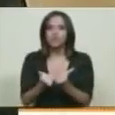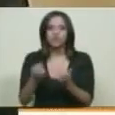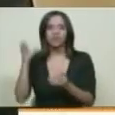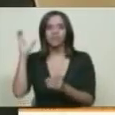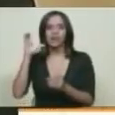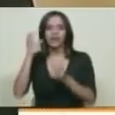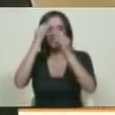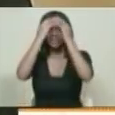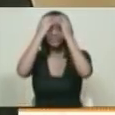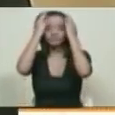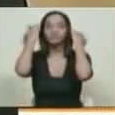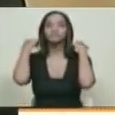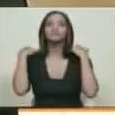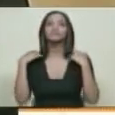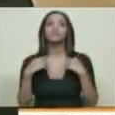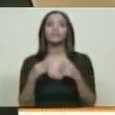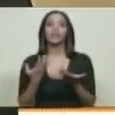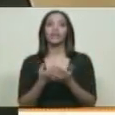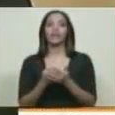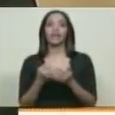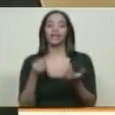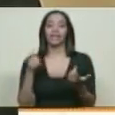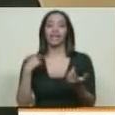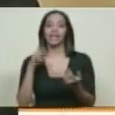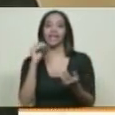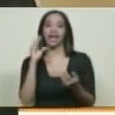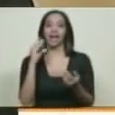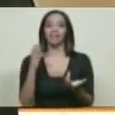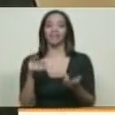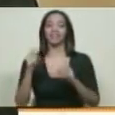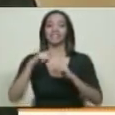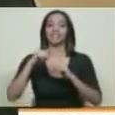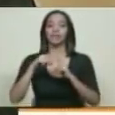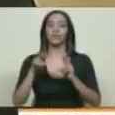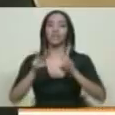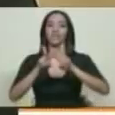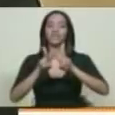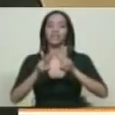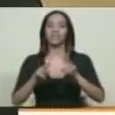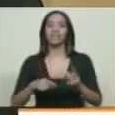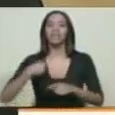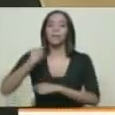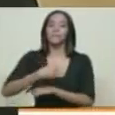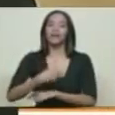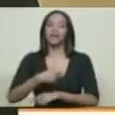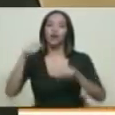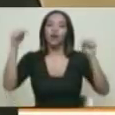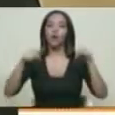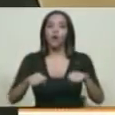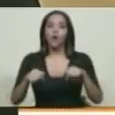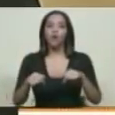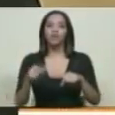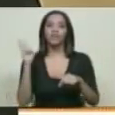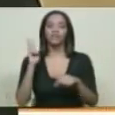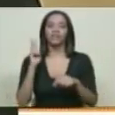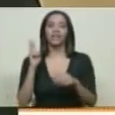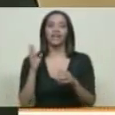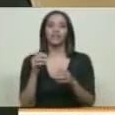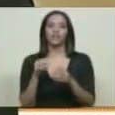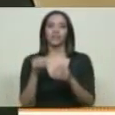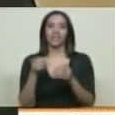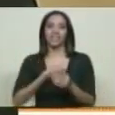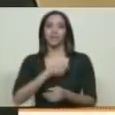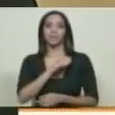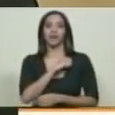se vanaglorian del tipo de viviendas y de inversiones que están haciendo hoy los venezolanos en Madrid.